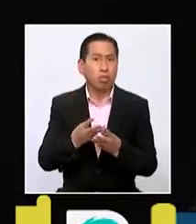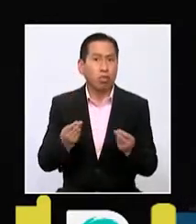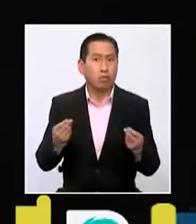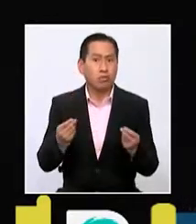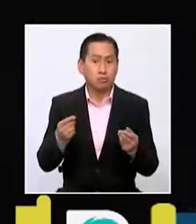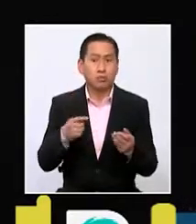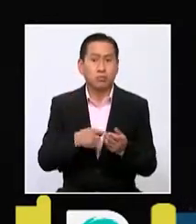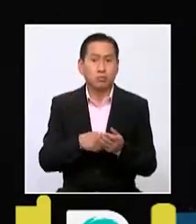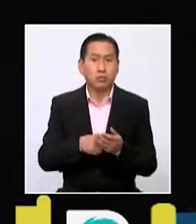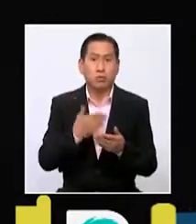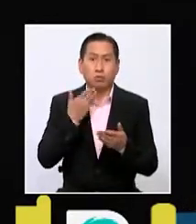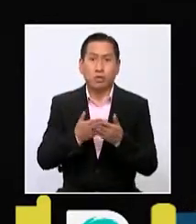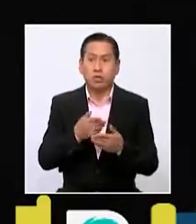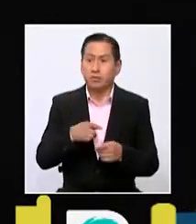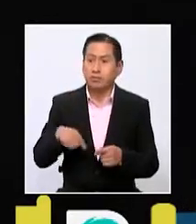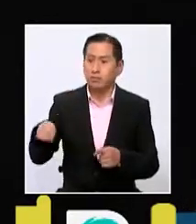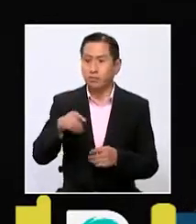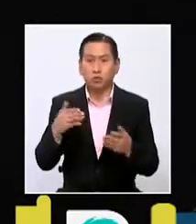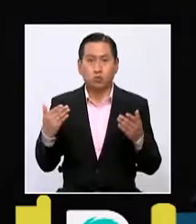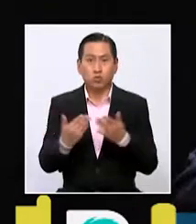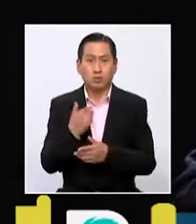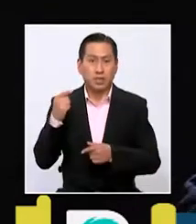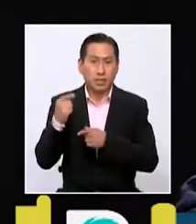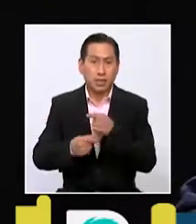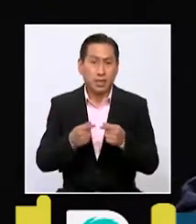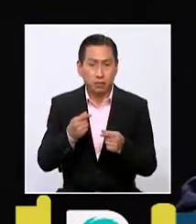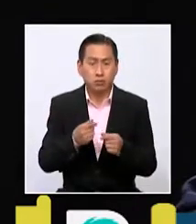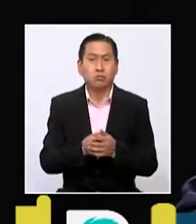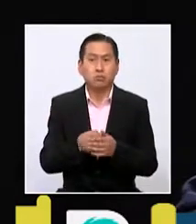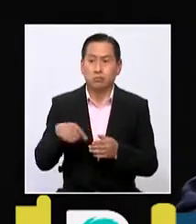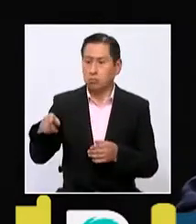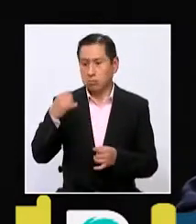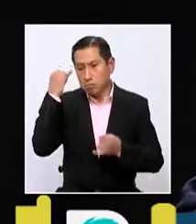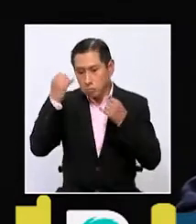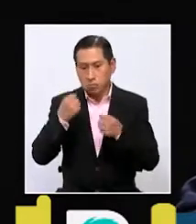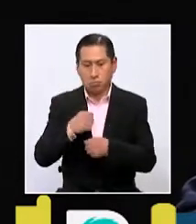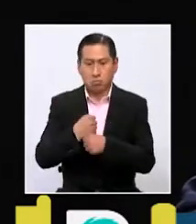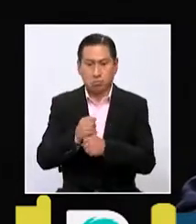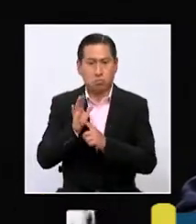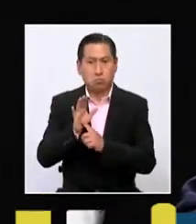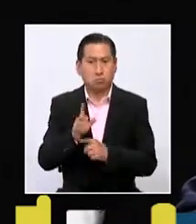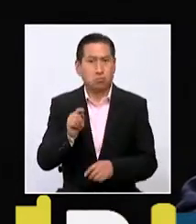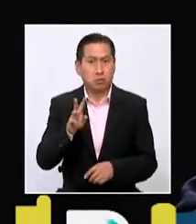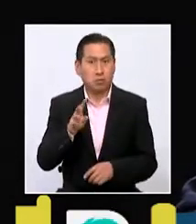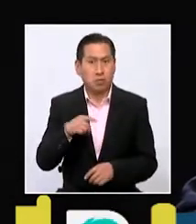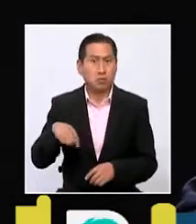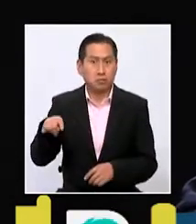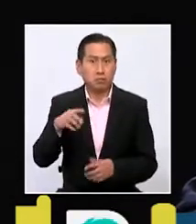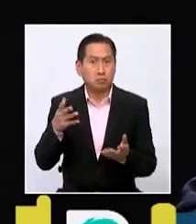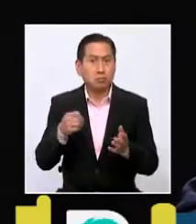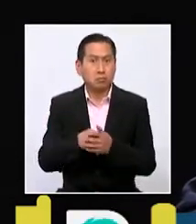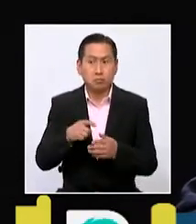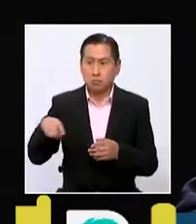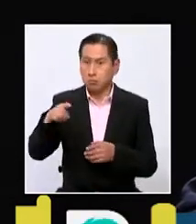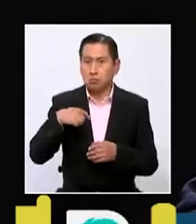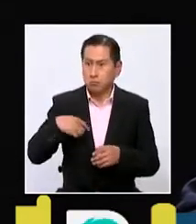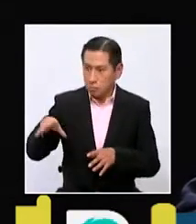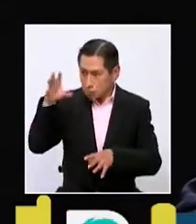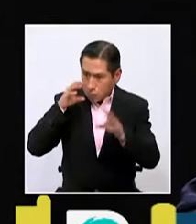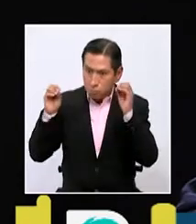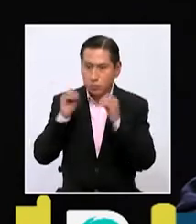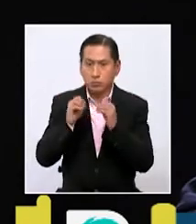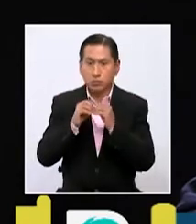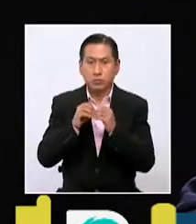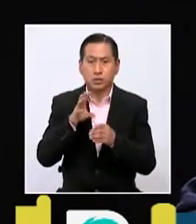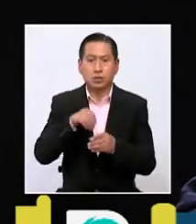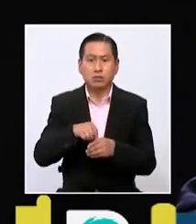una cosa buena para todas estas nuevas generaciones de productores de televisión que se van a formar dentro de un medio